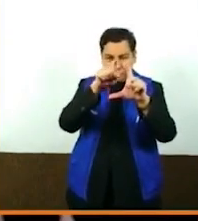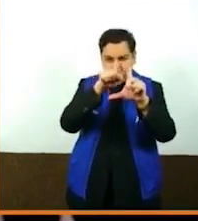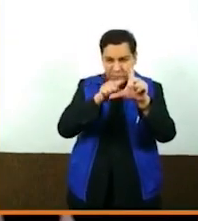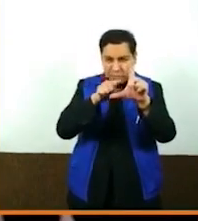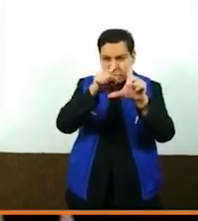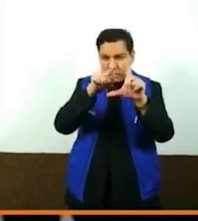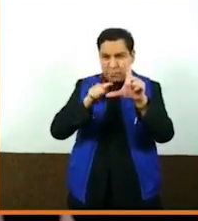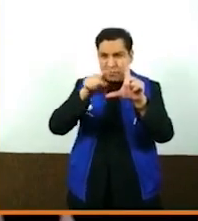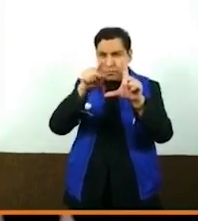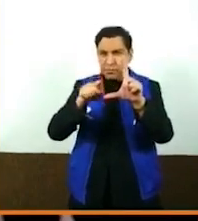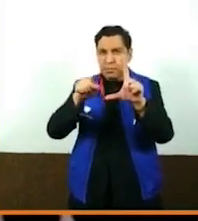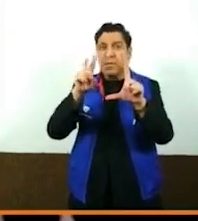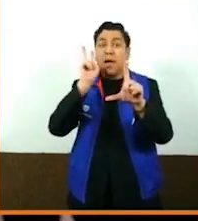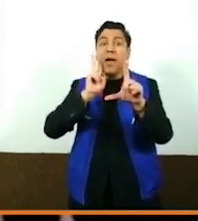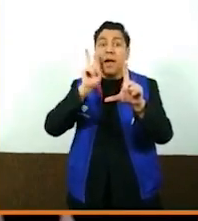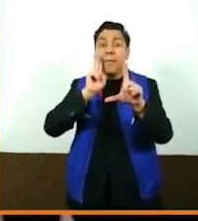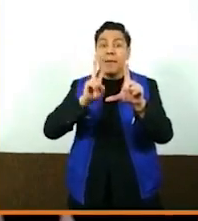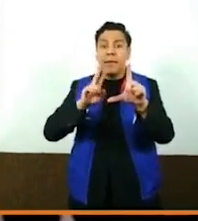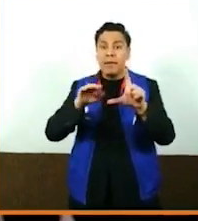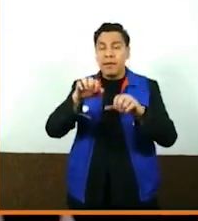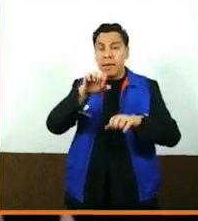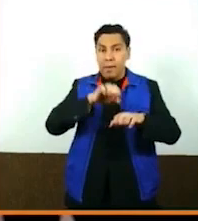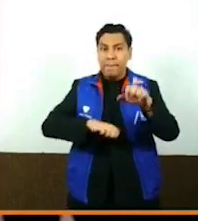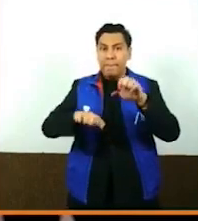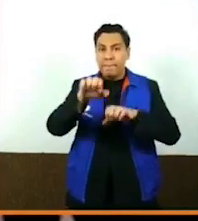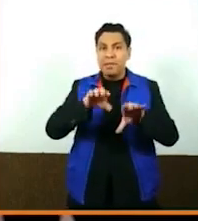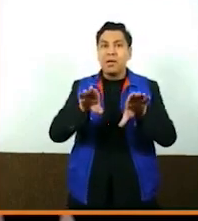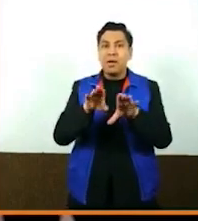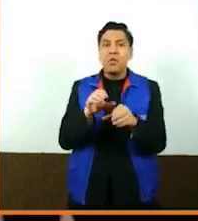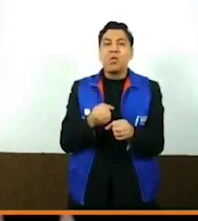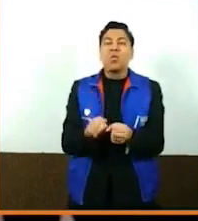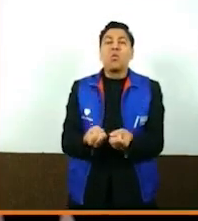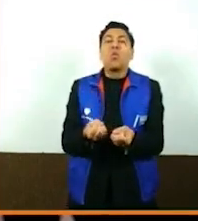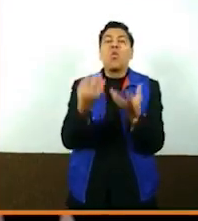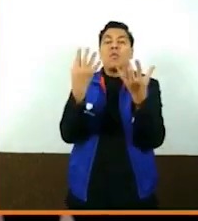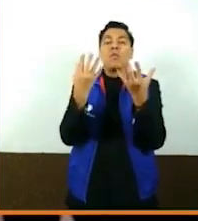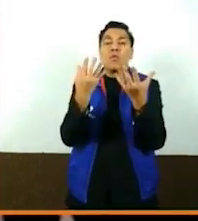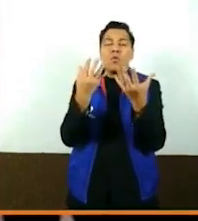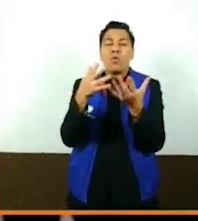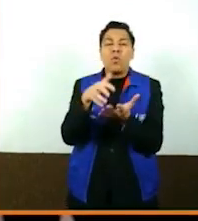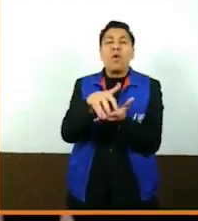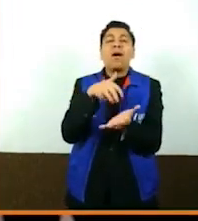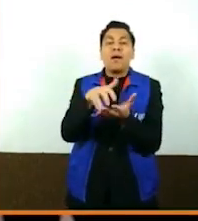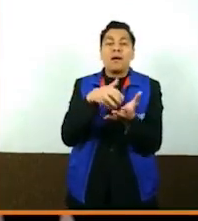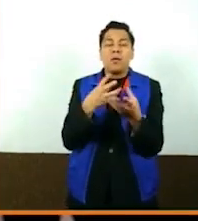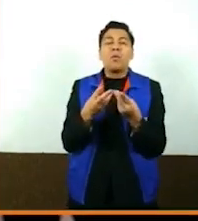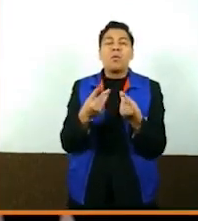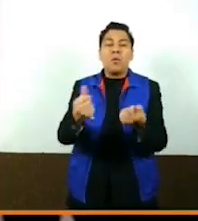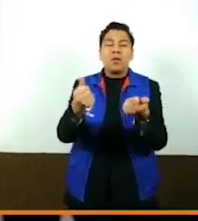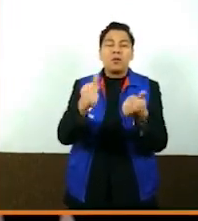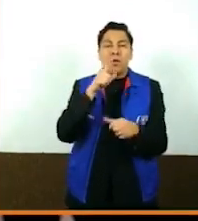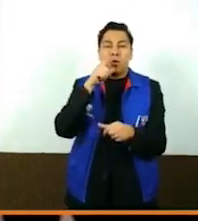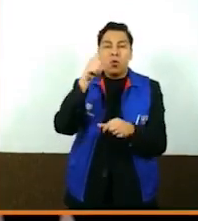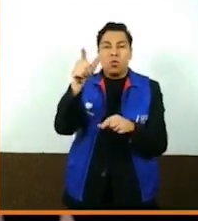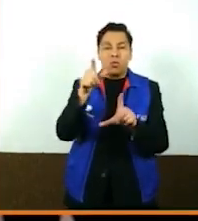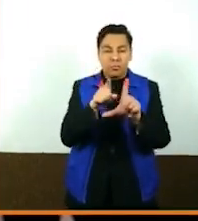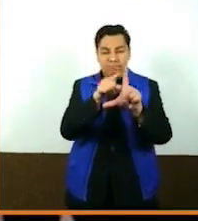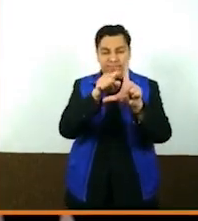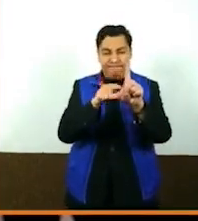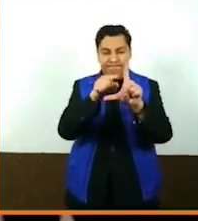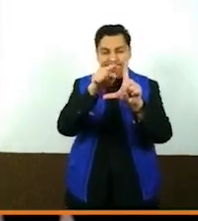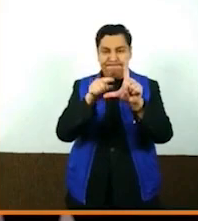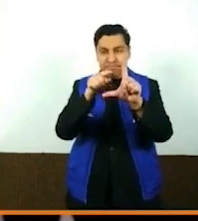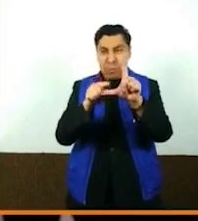monitoreando el consumo energético. Adicionalmente a esto, pues en el tema de eficiencia energética, que para nosotros es muy importante porque